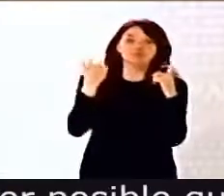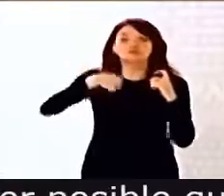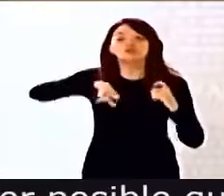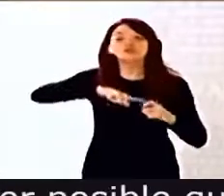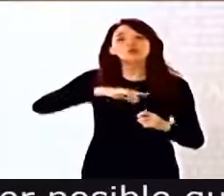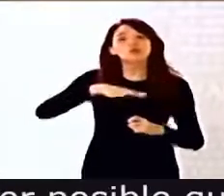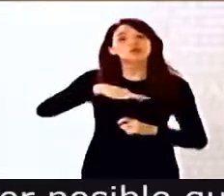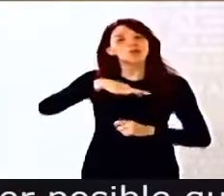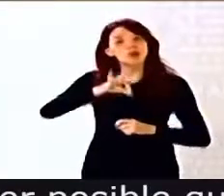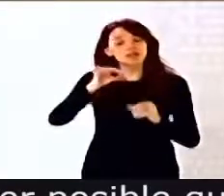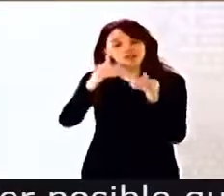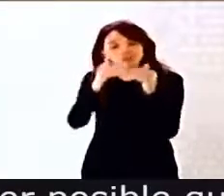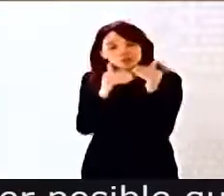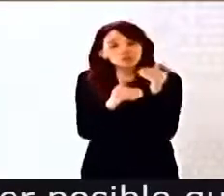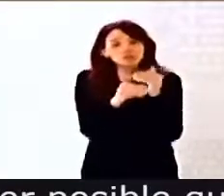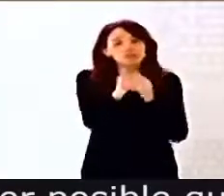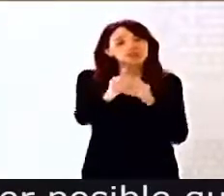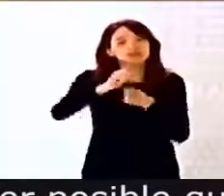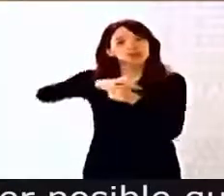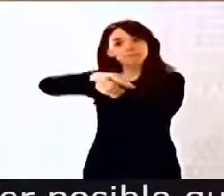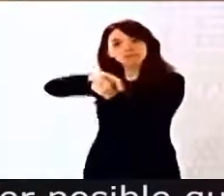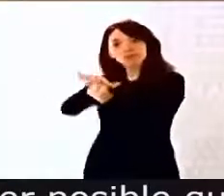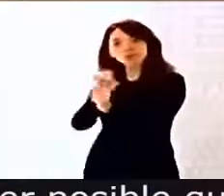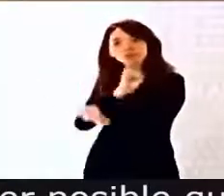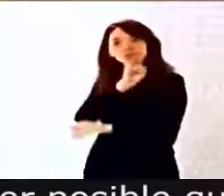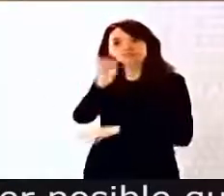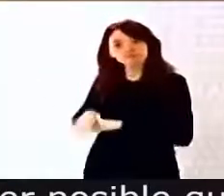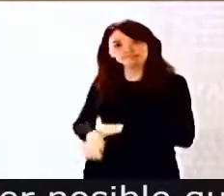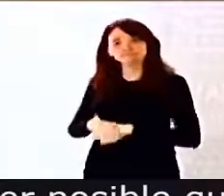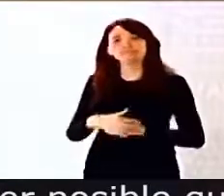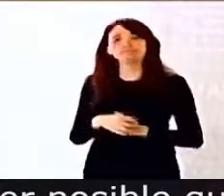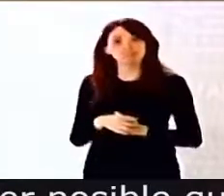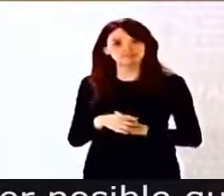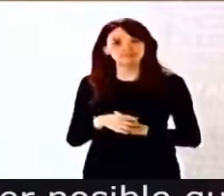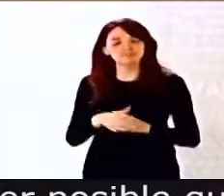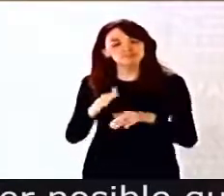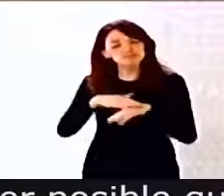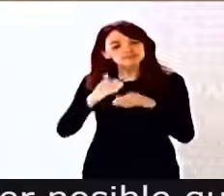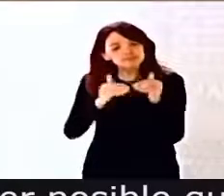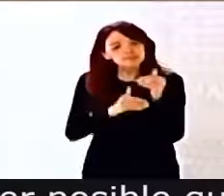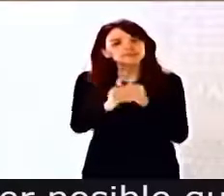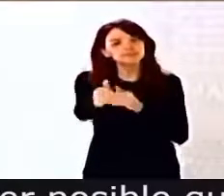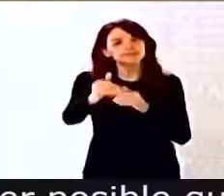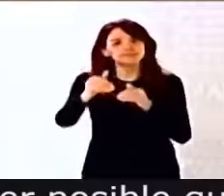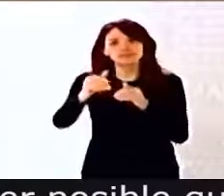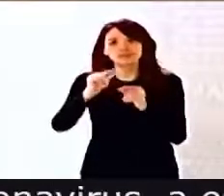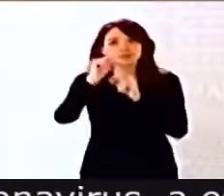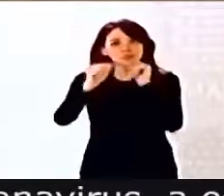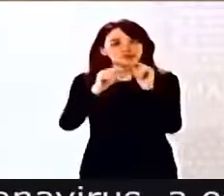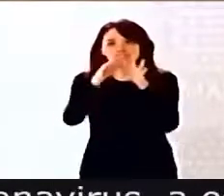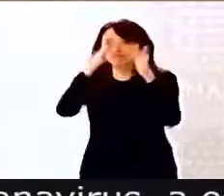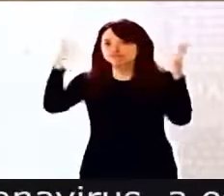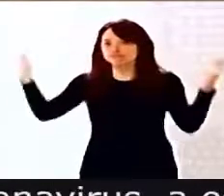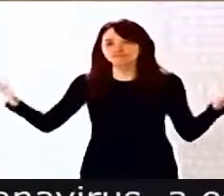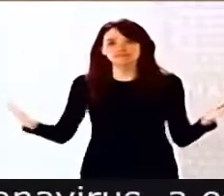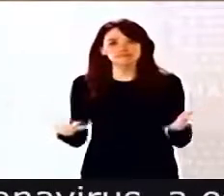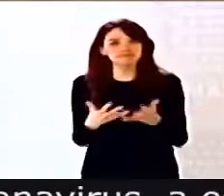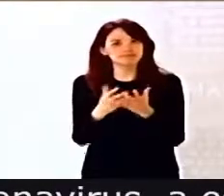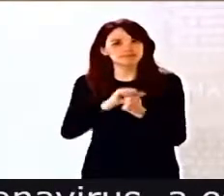vencer a este virus, a este coronavirus, a esta pandemia del COVID-19